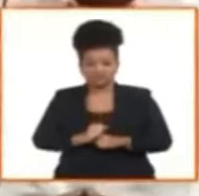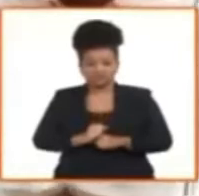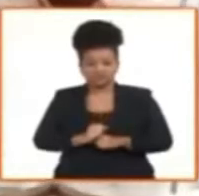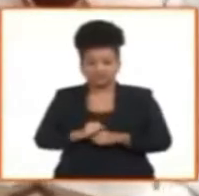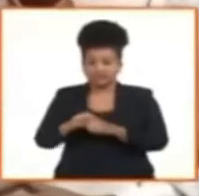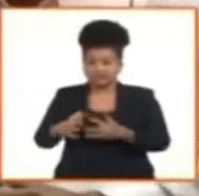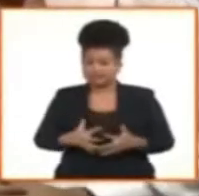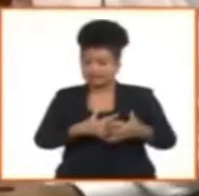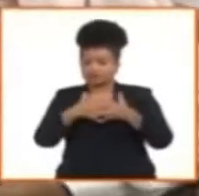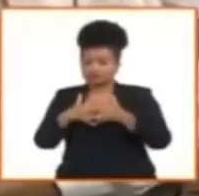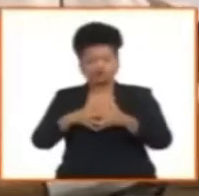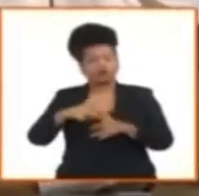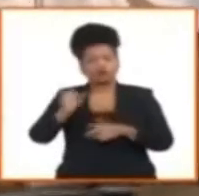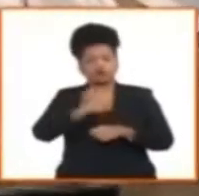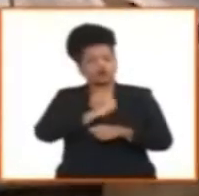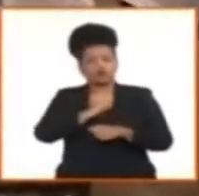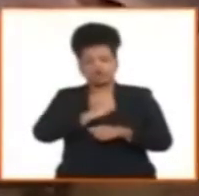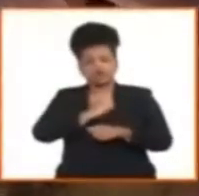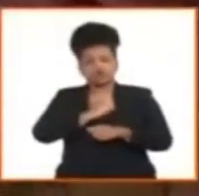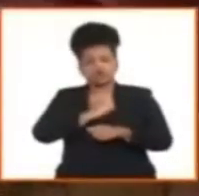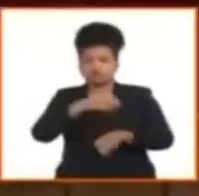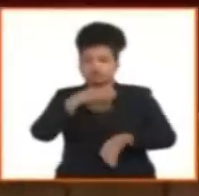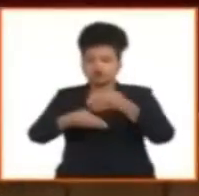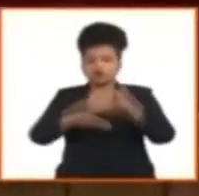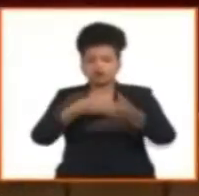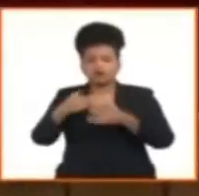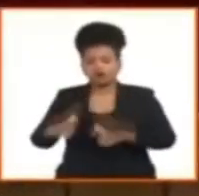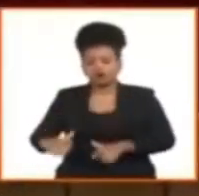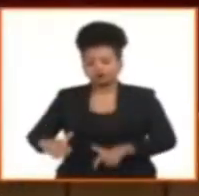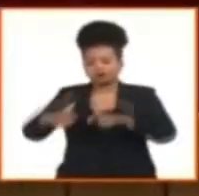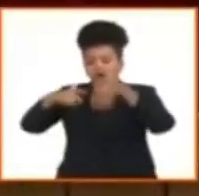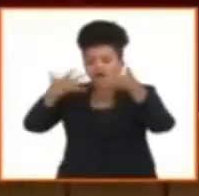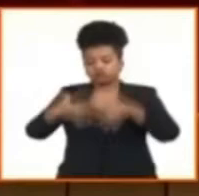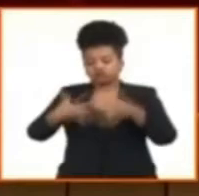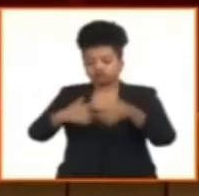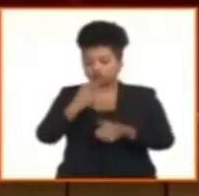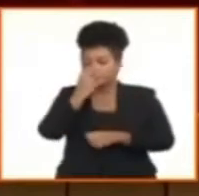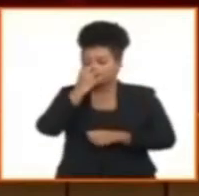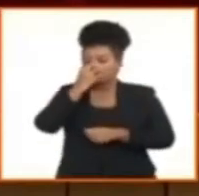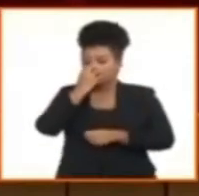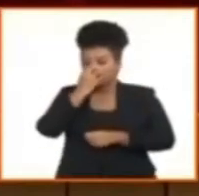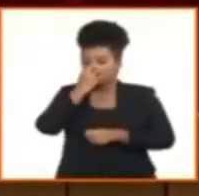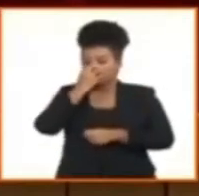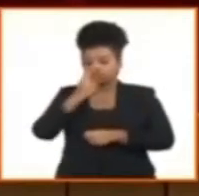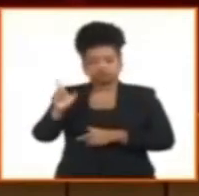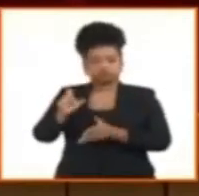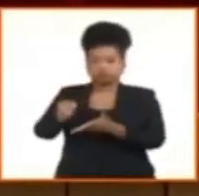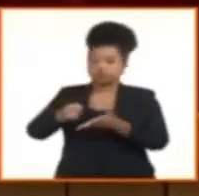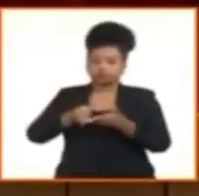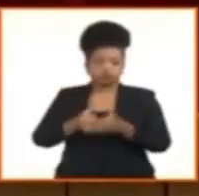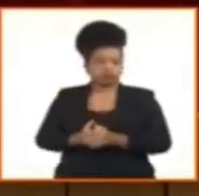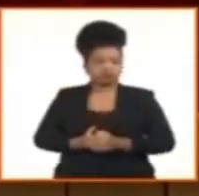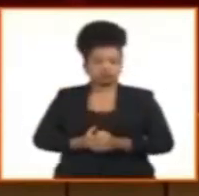persiguió a quienes, cuando tuvimos una crisis de oxígeno por una rotura de nuestras plantas, nos querían suministrar oxígeno. Y ante eso que